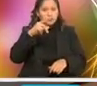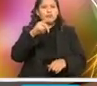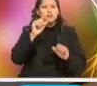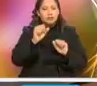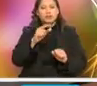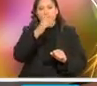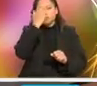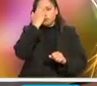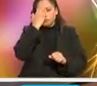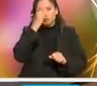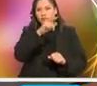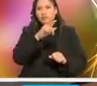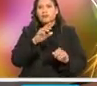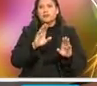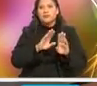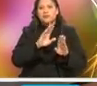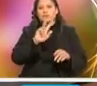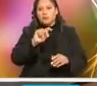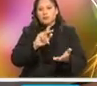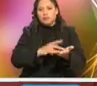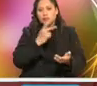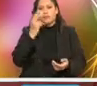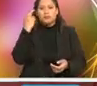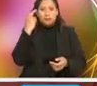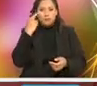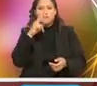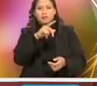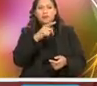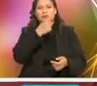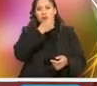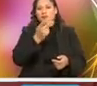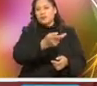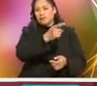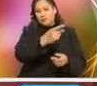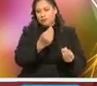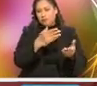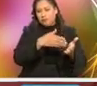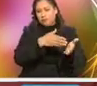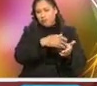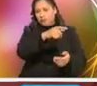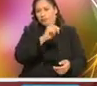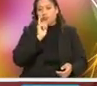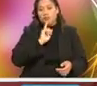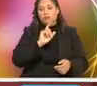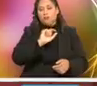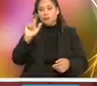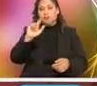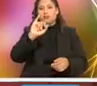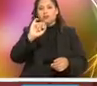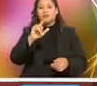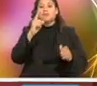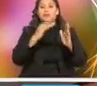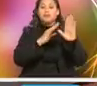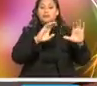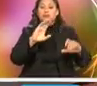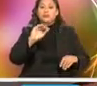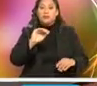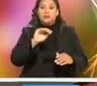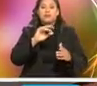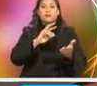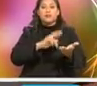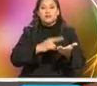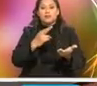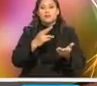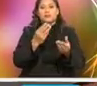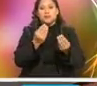visto sale a cada rato en tele, en radio, en muchos en muchos espacios y desde 1990 edita una de las